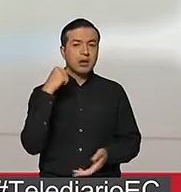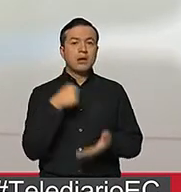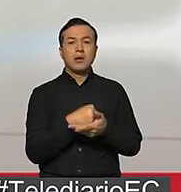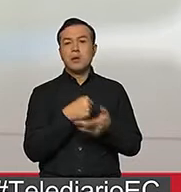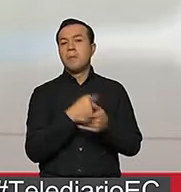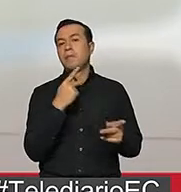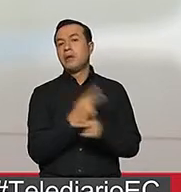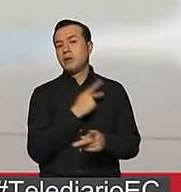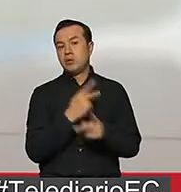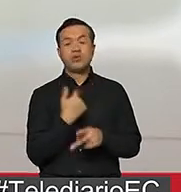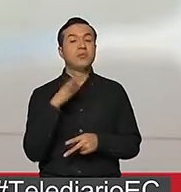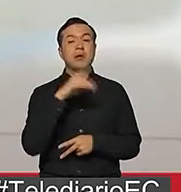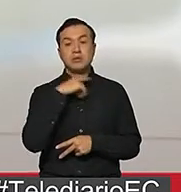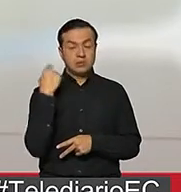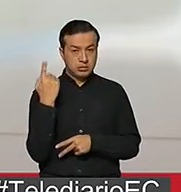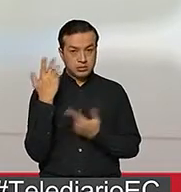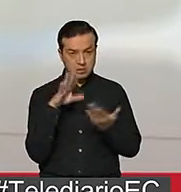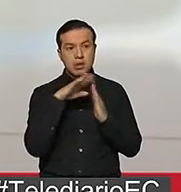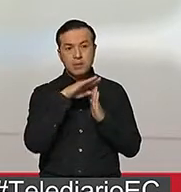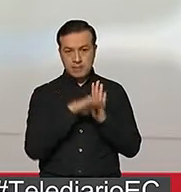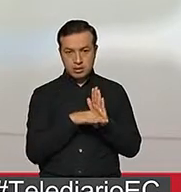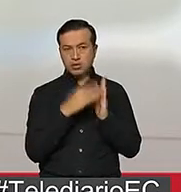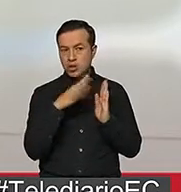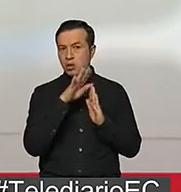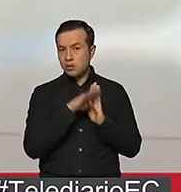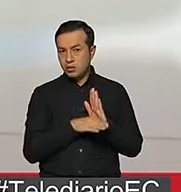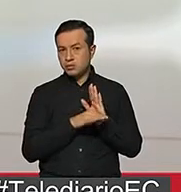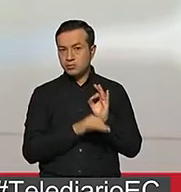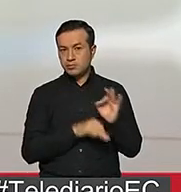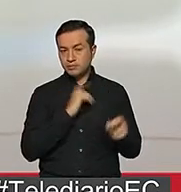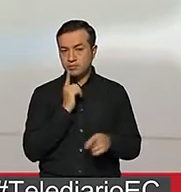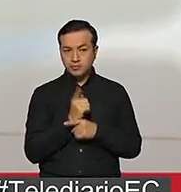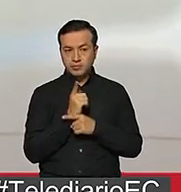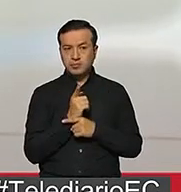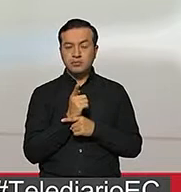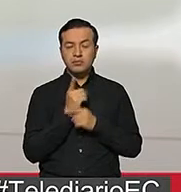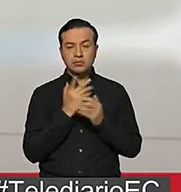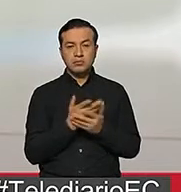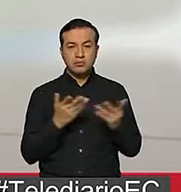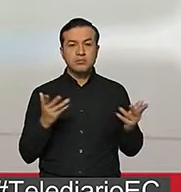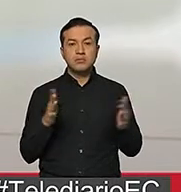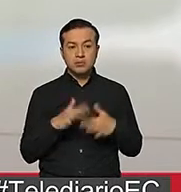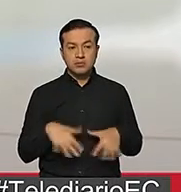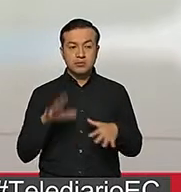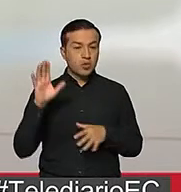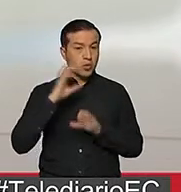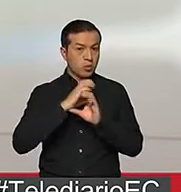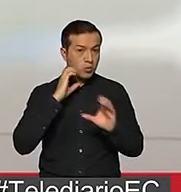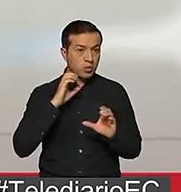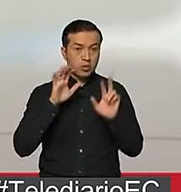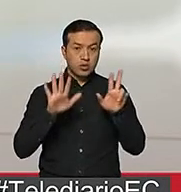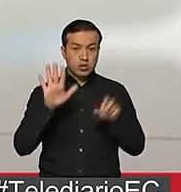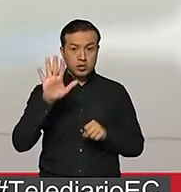hayan fallecidos entonces hemos logrado disminuir significativamente la velocidad particularmente en los buses tenemos reducciones del